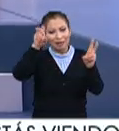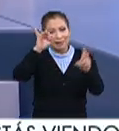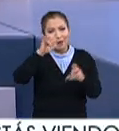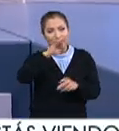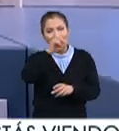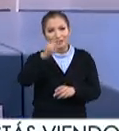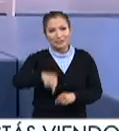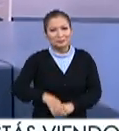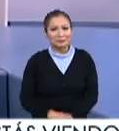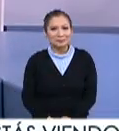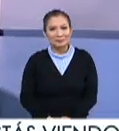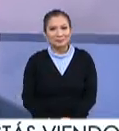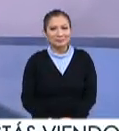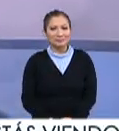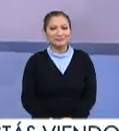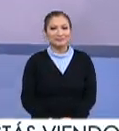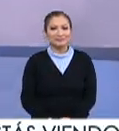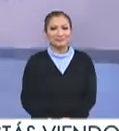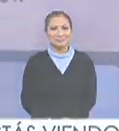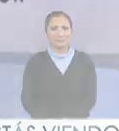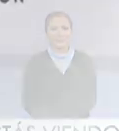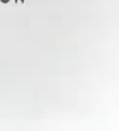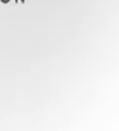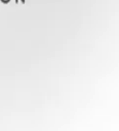en Interfaz.